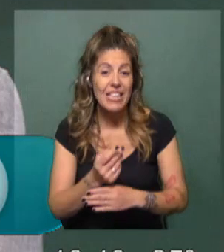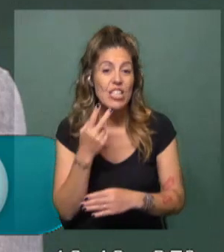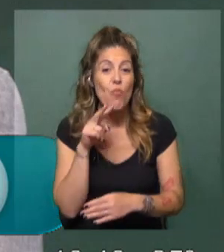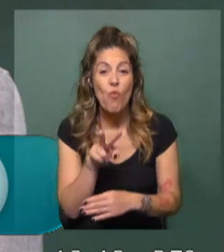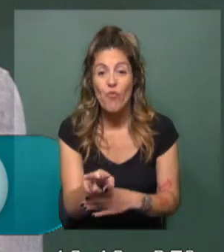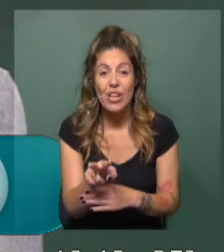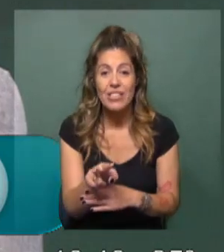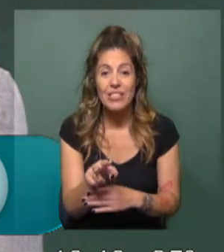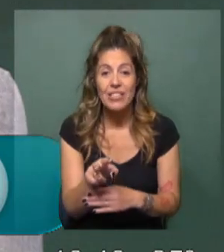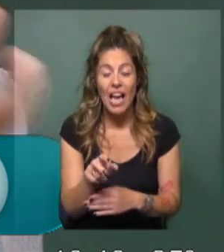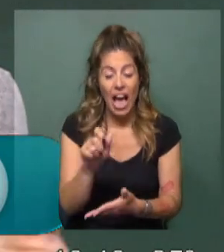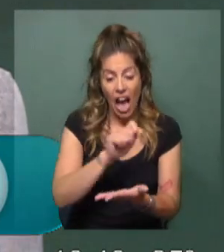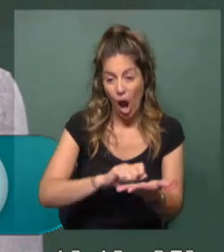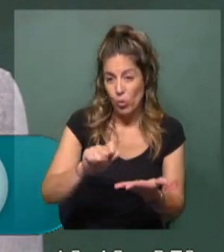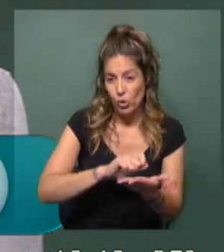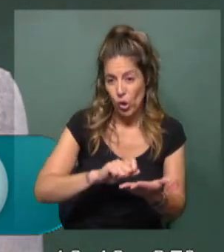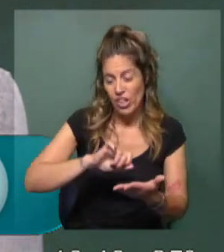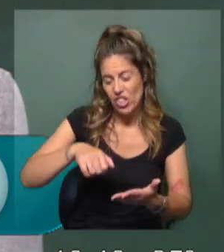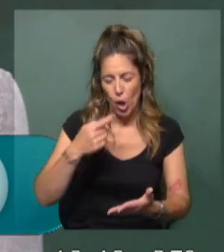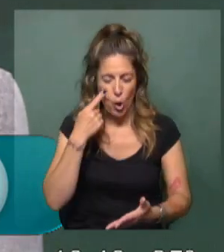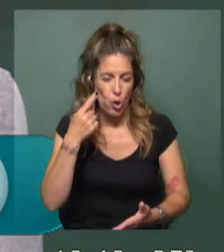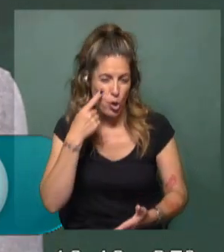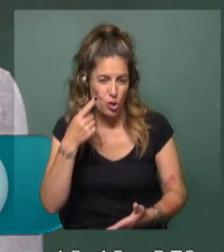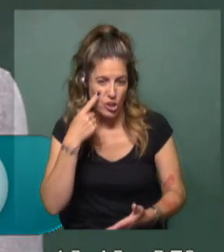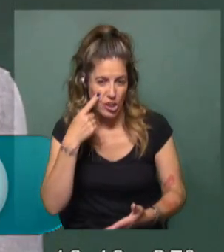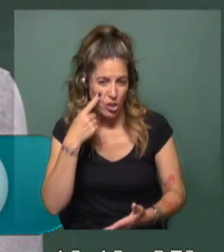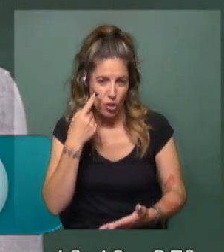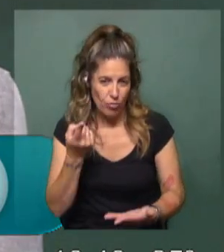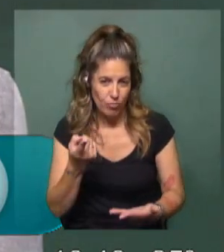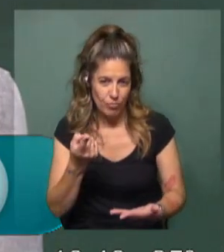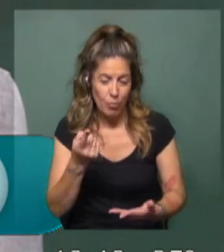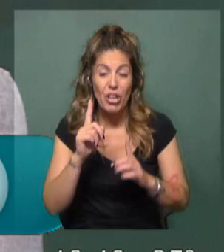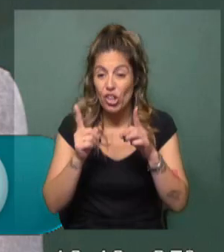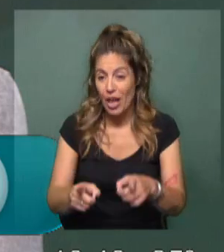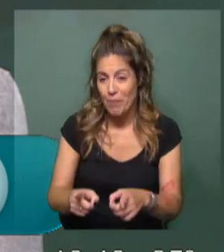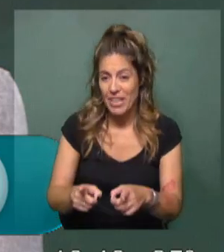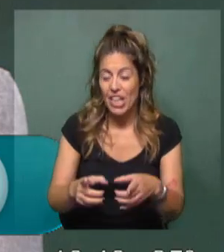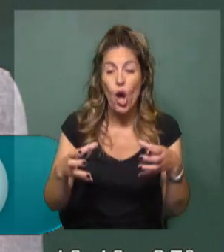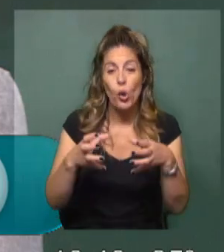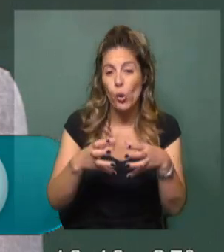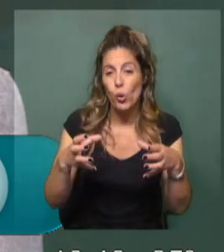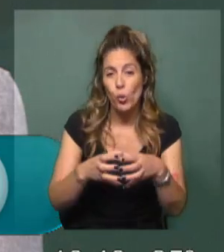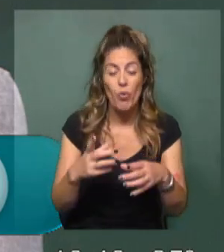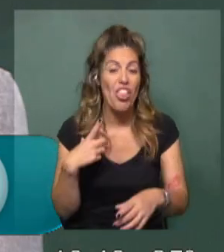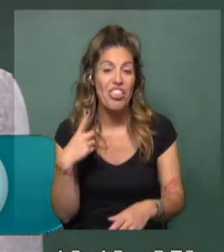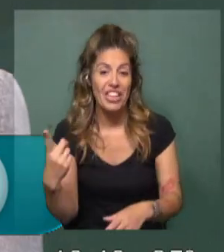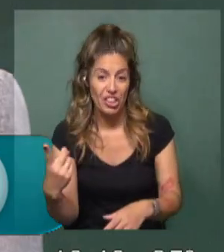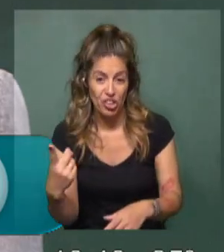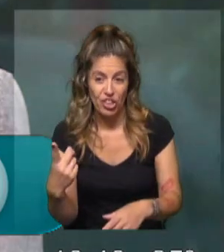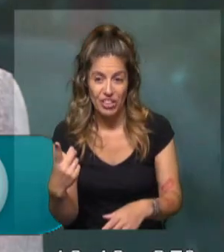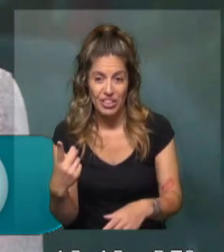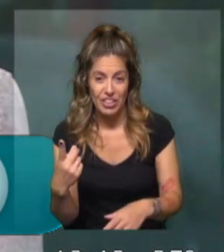tenés autores de trayectoria, como decía Yejo, Molière. Bueno, pero también hay elencos y directores